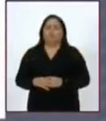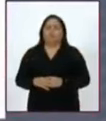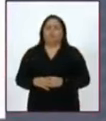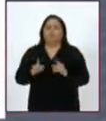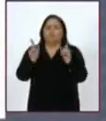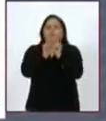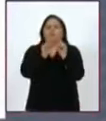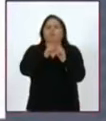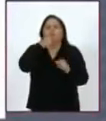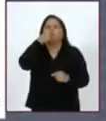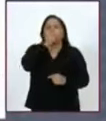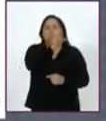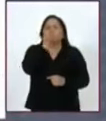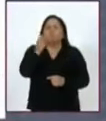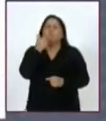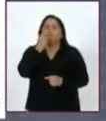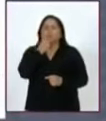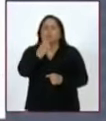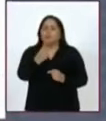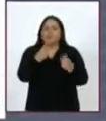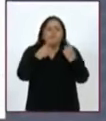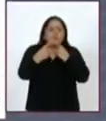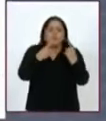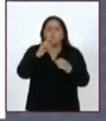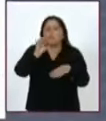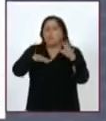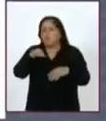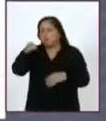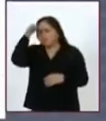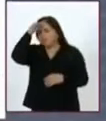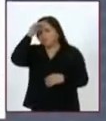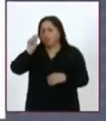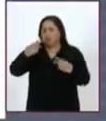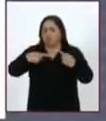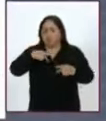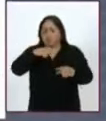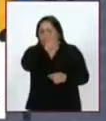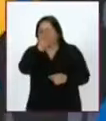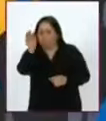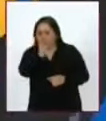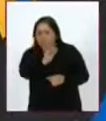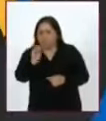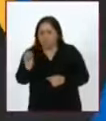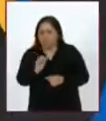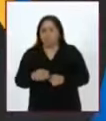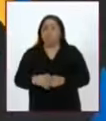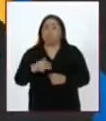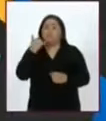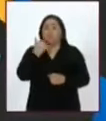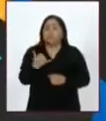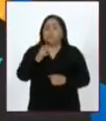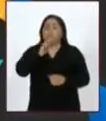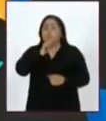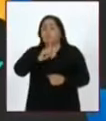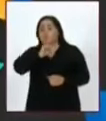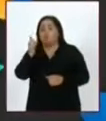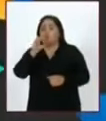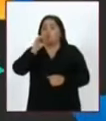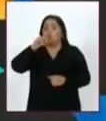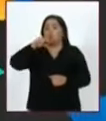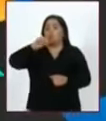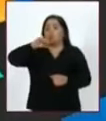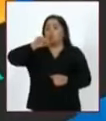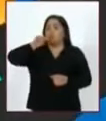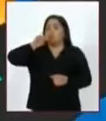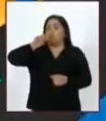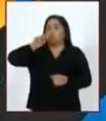frases verbales que muestran los diálogos o pensamientos de los personajes, y las onomatopeyas que indican